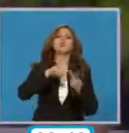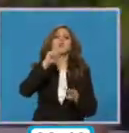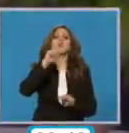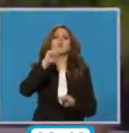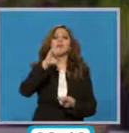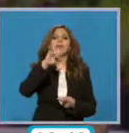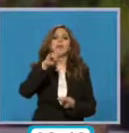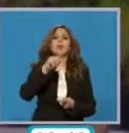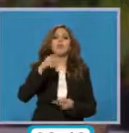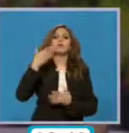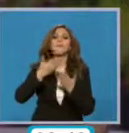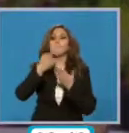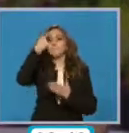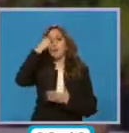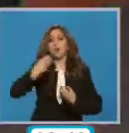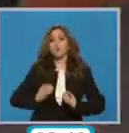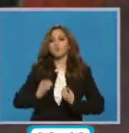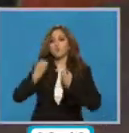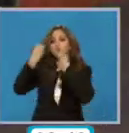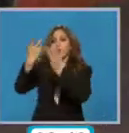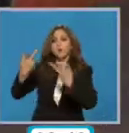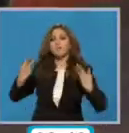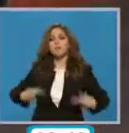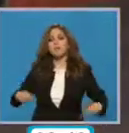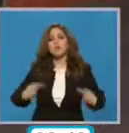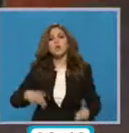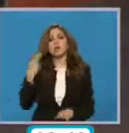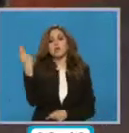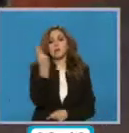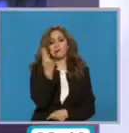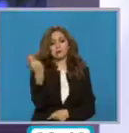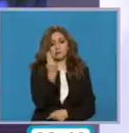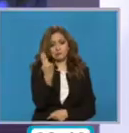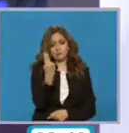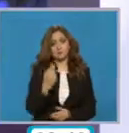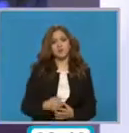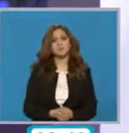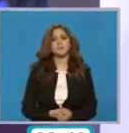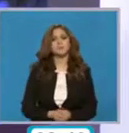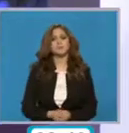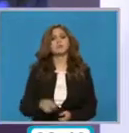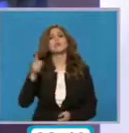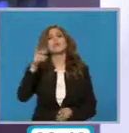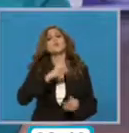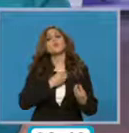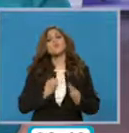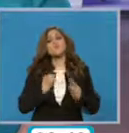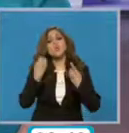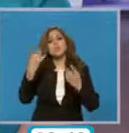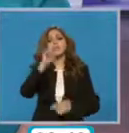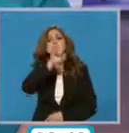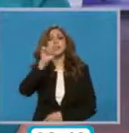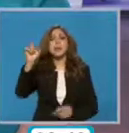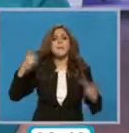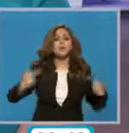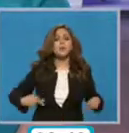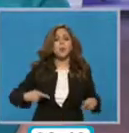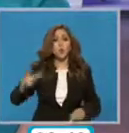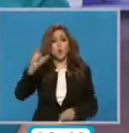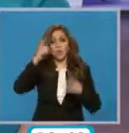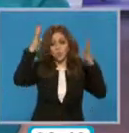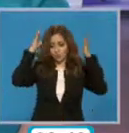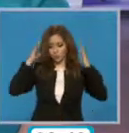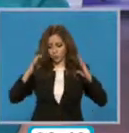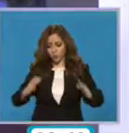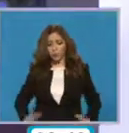para otras que están en vida que lo necesitan urgentemente. Sí, se pueden beneficiar más de 100 personas cuando una persona